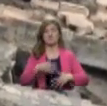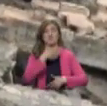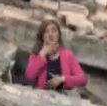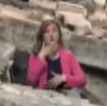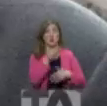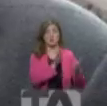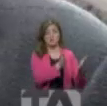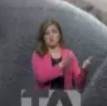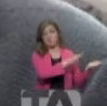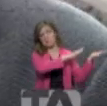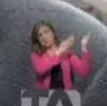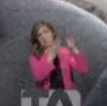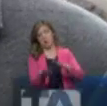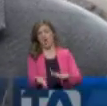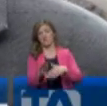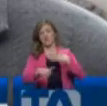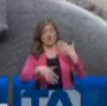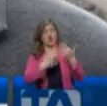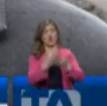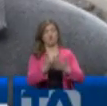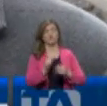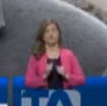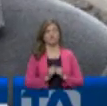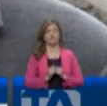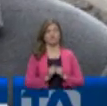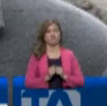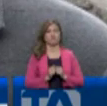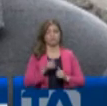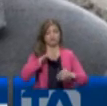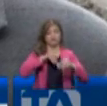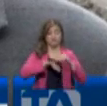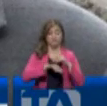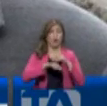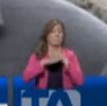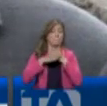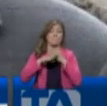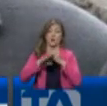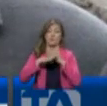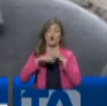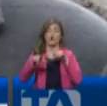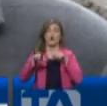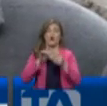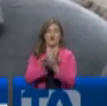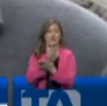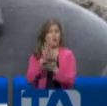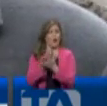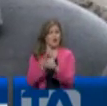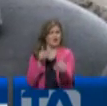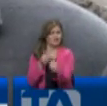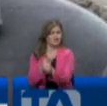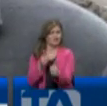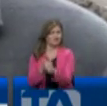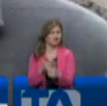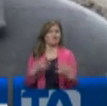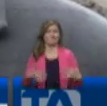destrucción manual. Vamos a acordonar, vamos a prohibir el paso, esta es una zona escolar.